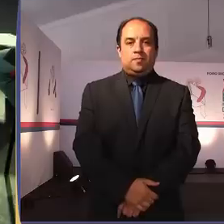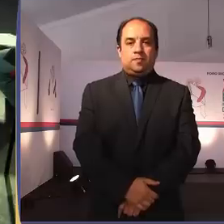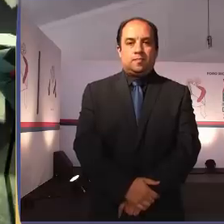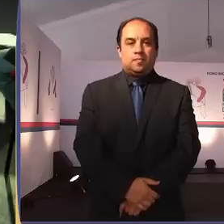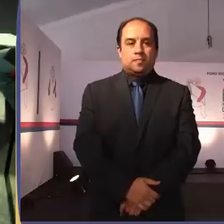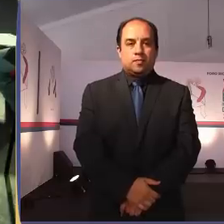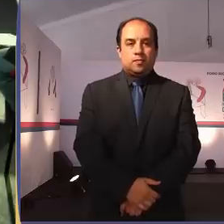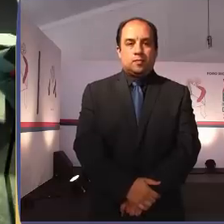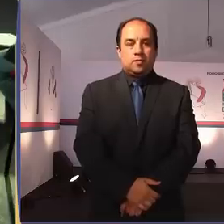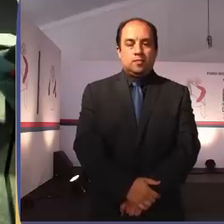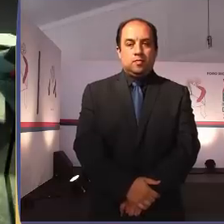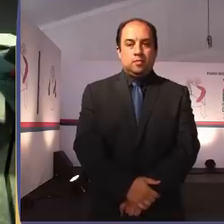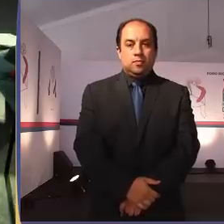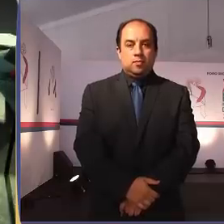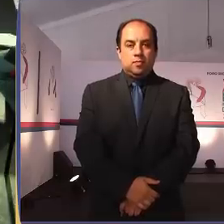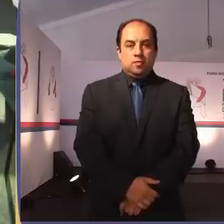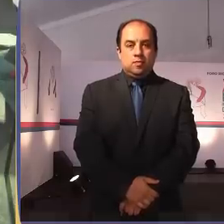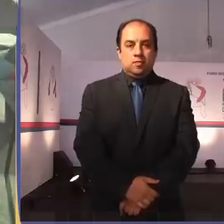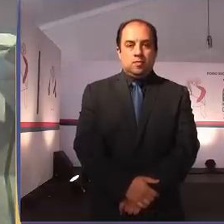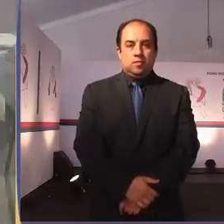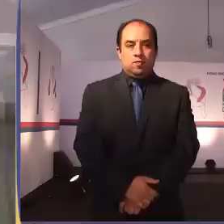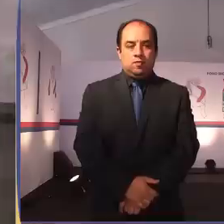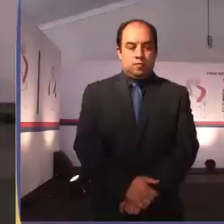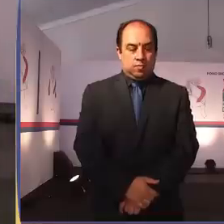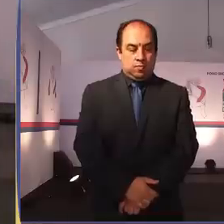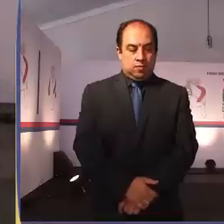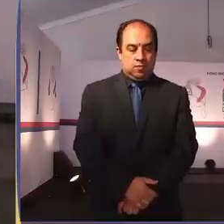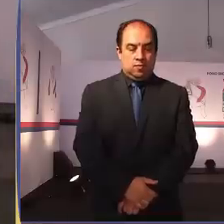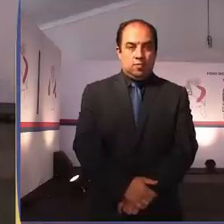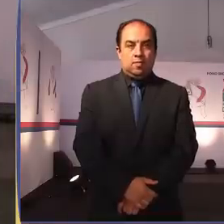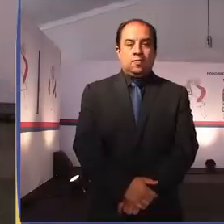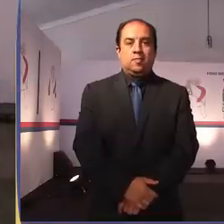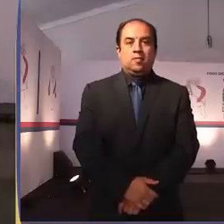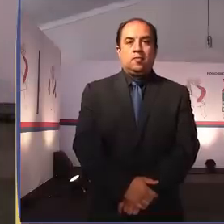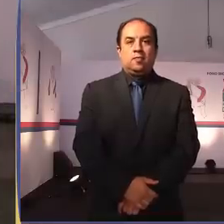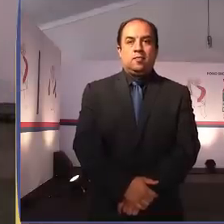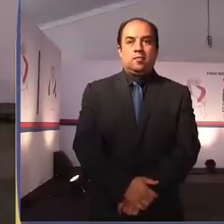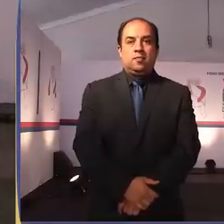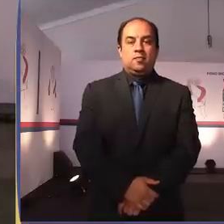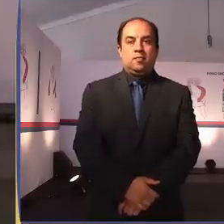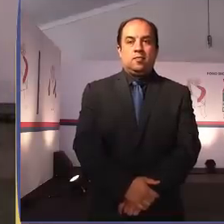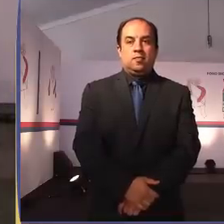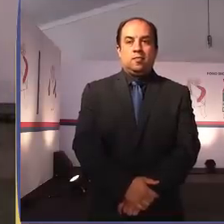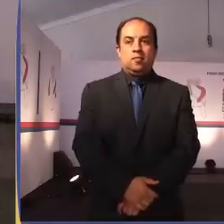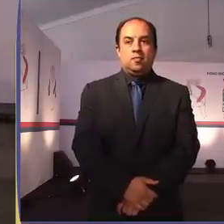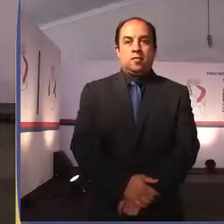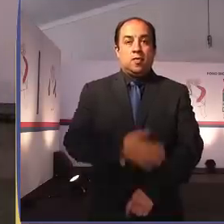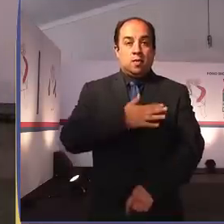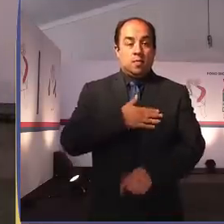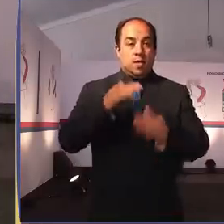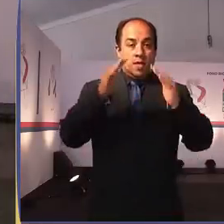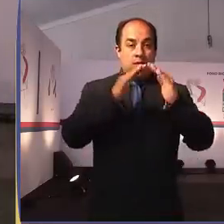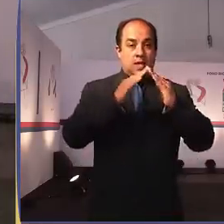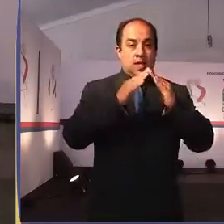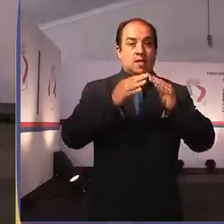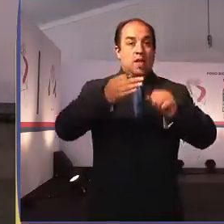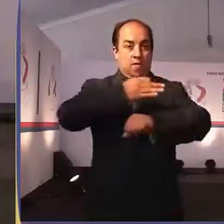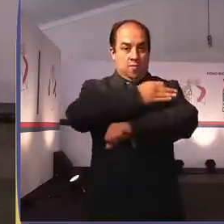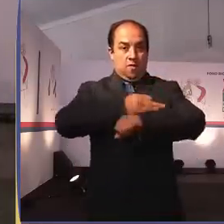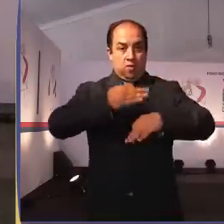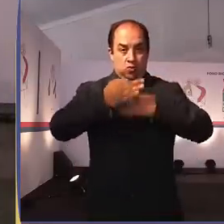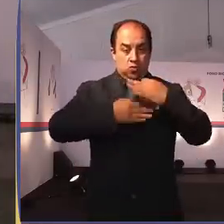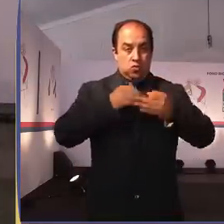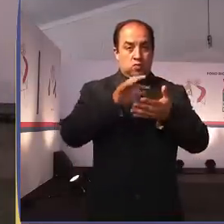¿Cómo ves? Te voy a contar una historia que te va a gustar. En mi casa nos volvimos una familia de